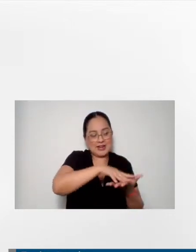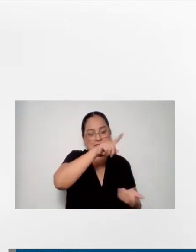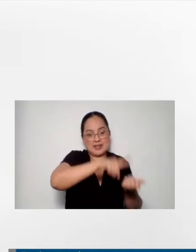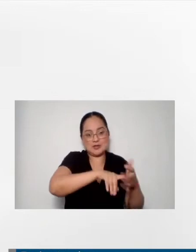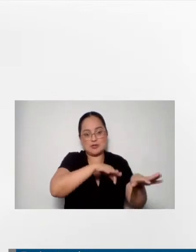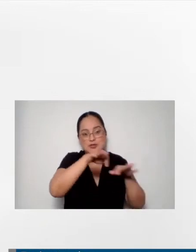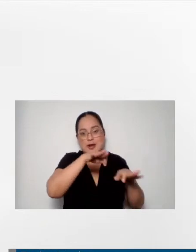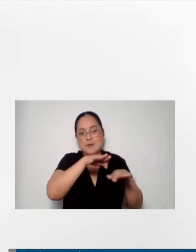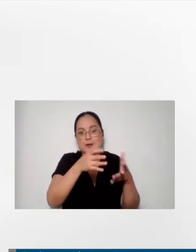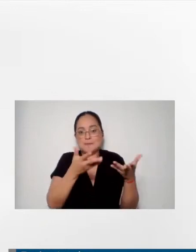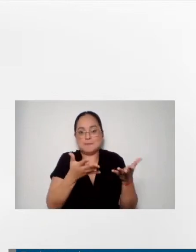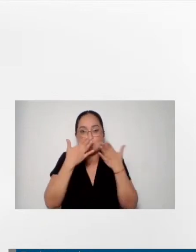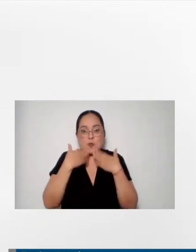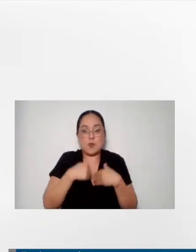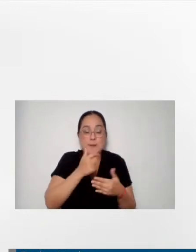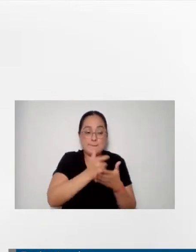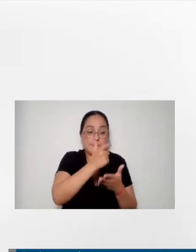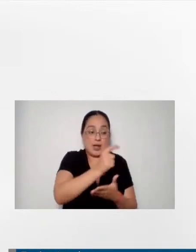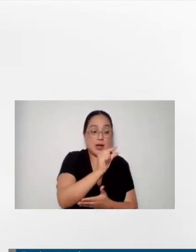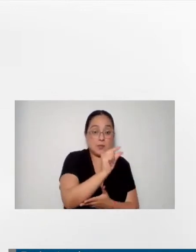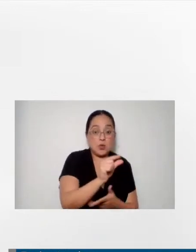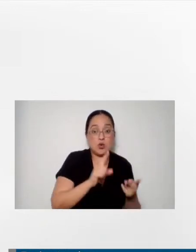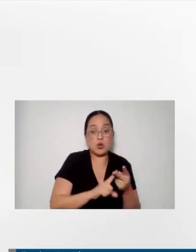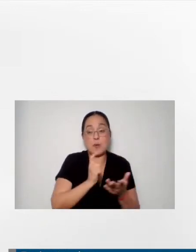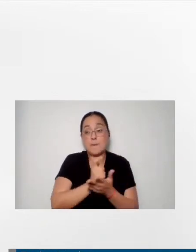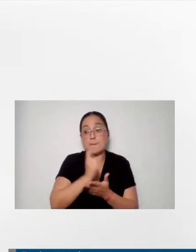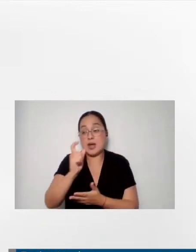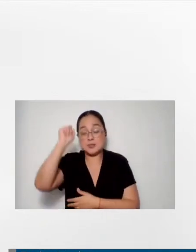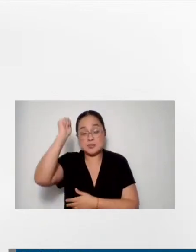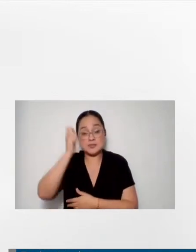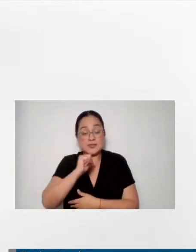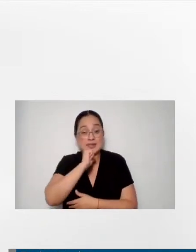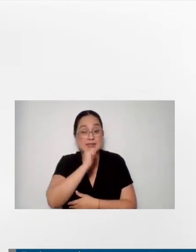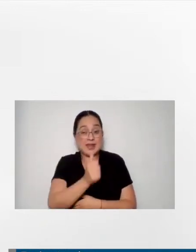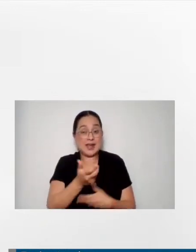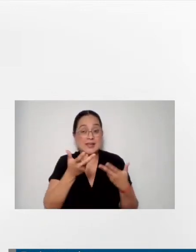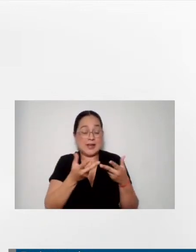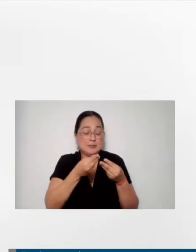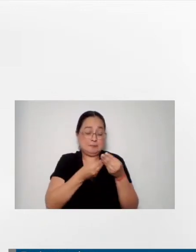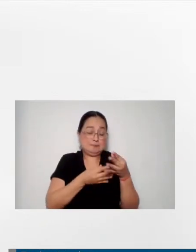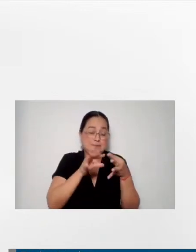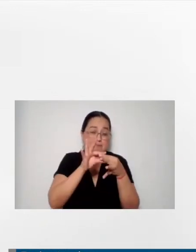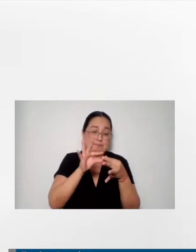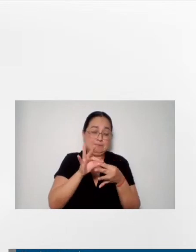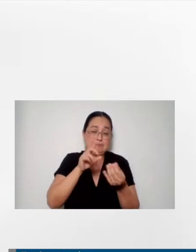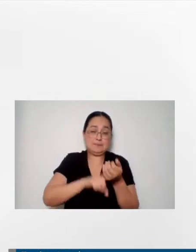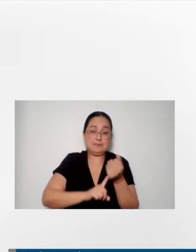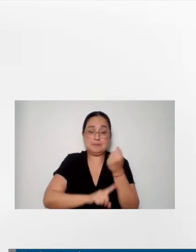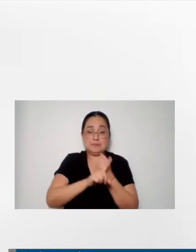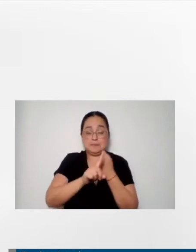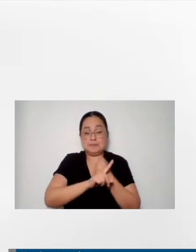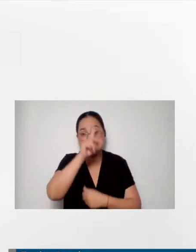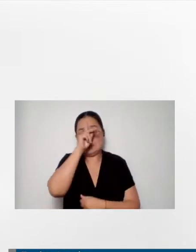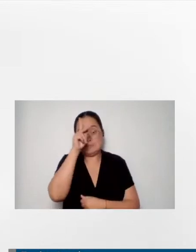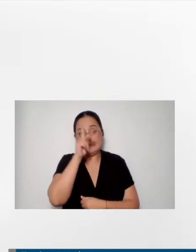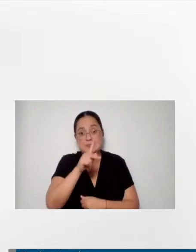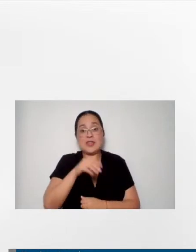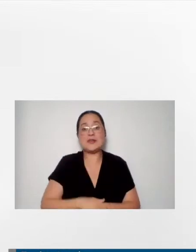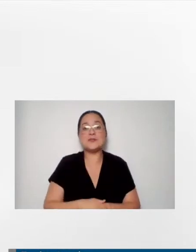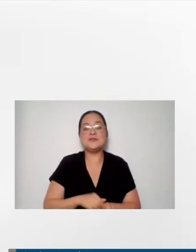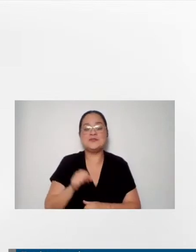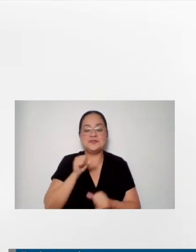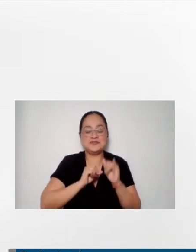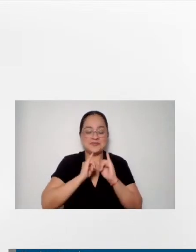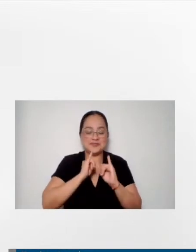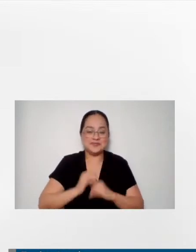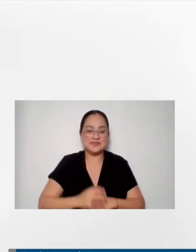entonces si tienes un trabajo precario no vas a poder pagar los alimentos, también, bueno, todo esto de que vivir en la cárcel es el hotel más caro del mundo, ¿no?